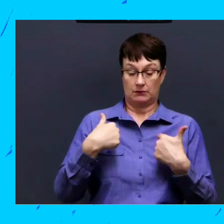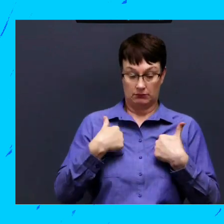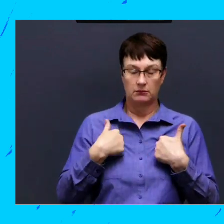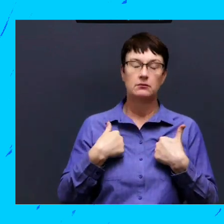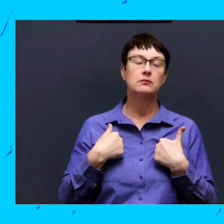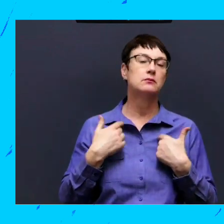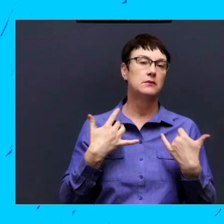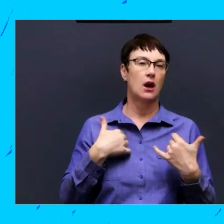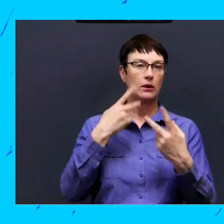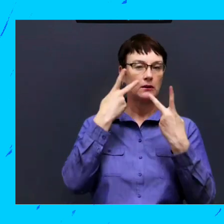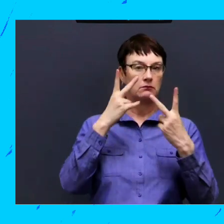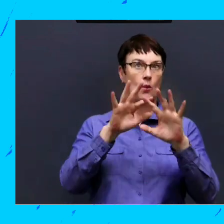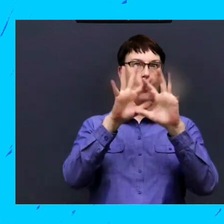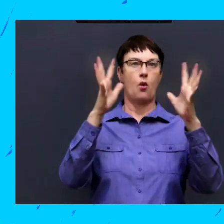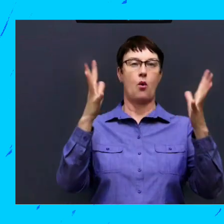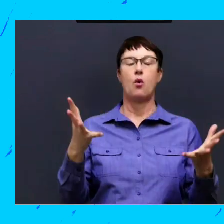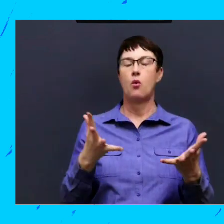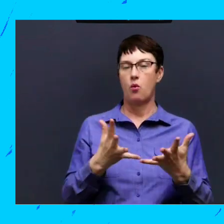marco global para